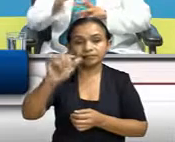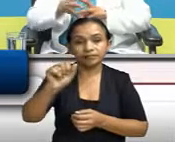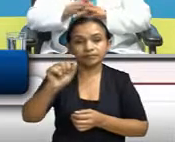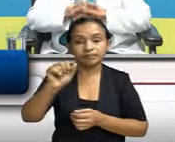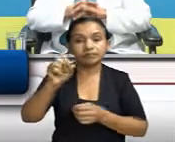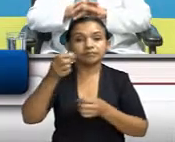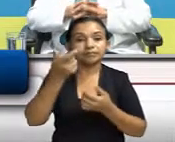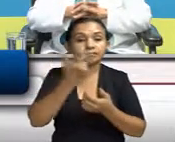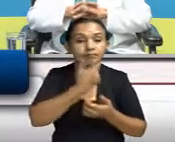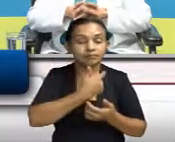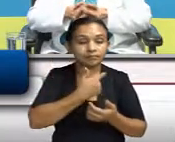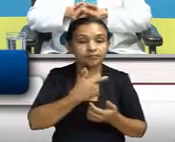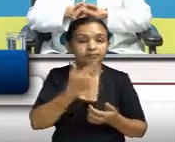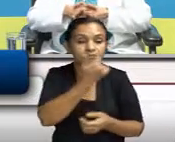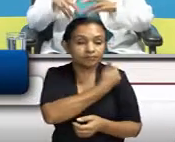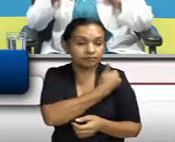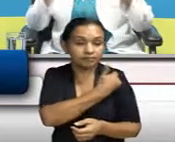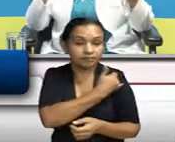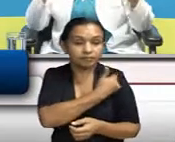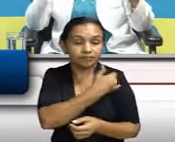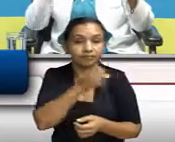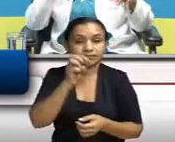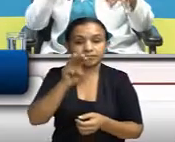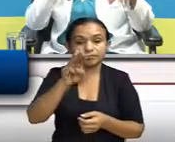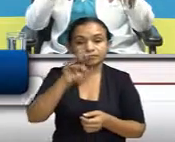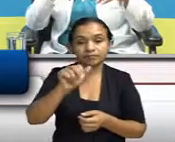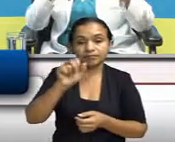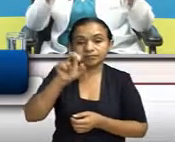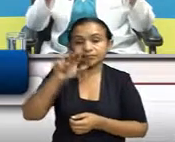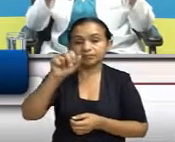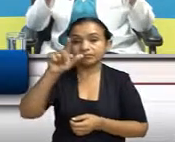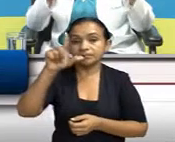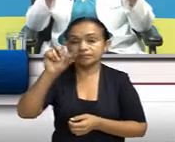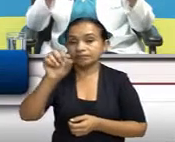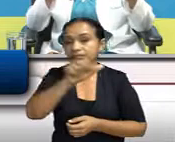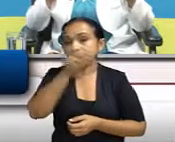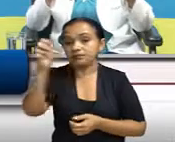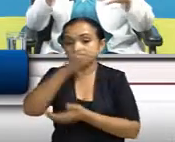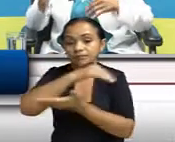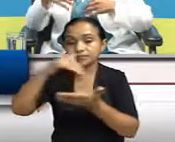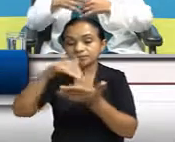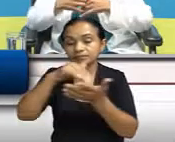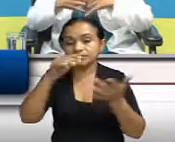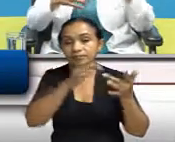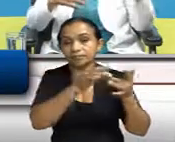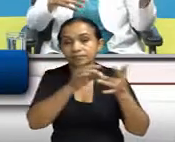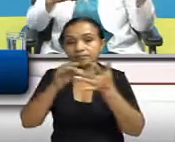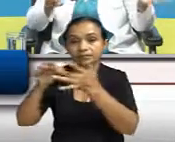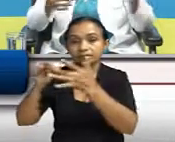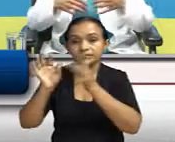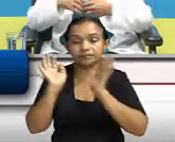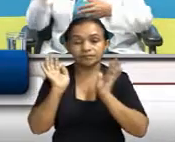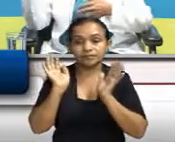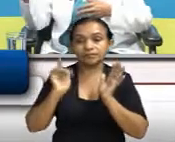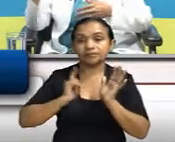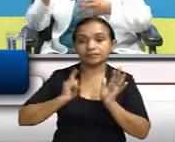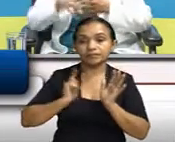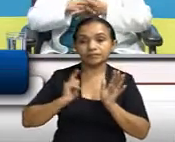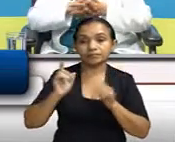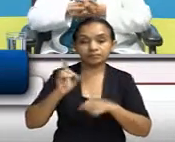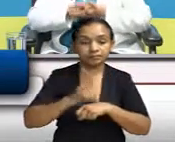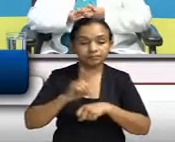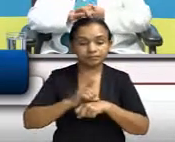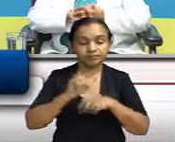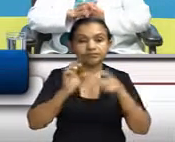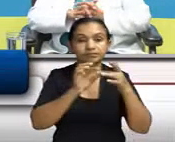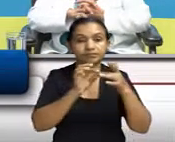en el Manolo. Pero y en otros centros, pues, que ya especializados o que tienen los dispositivos y el médico